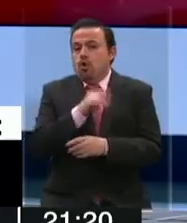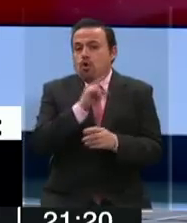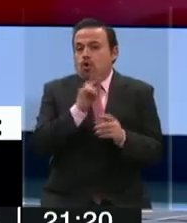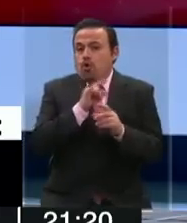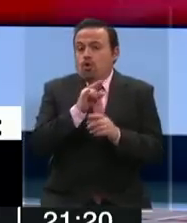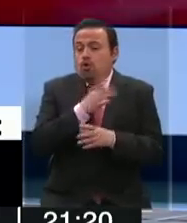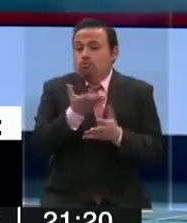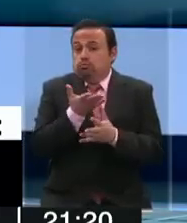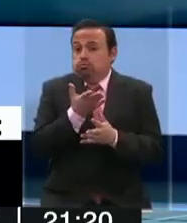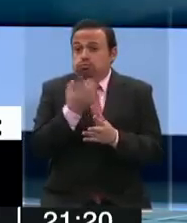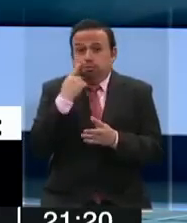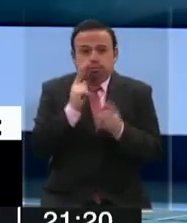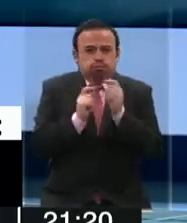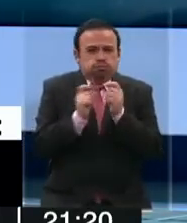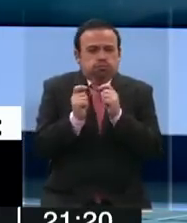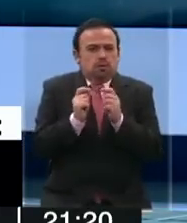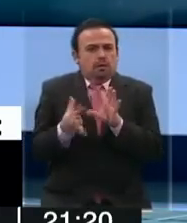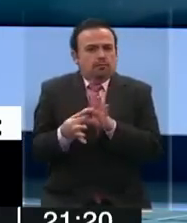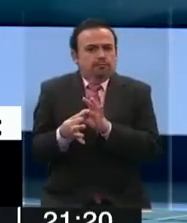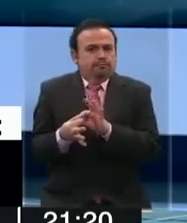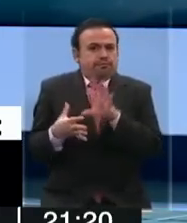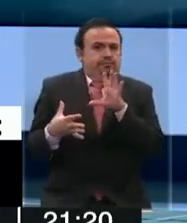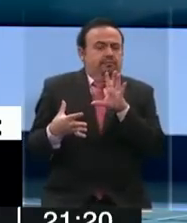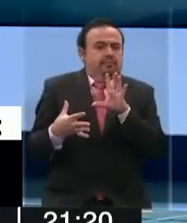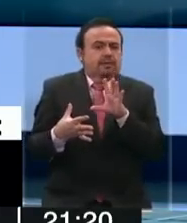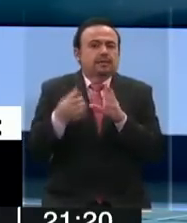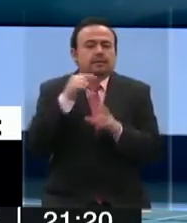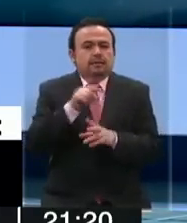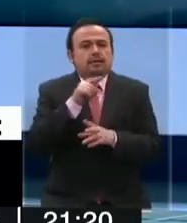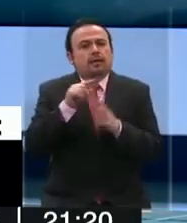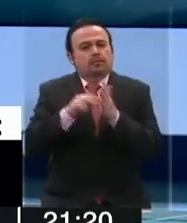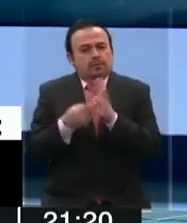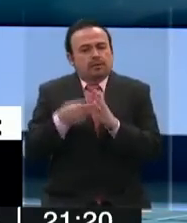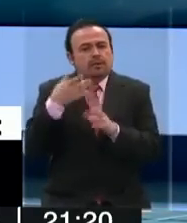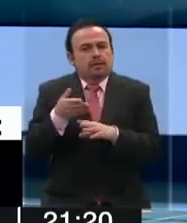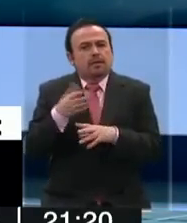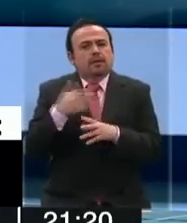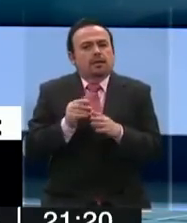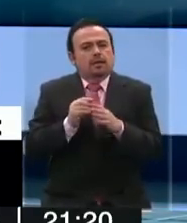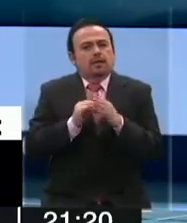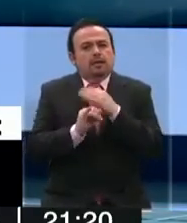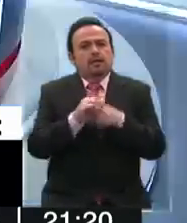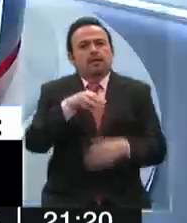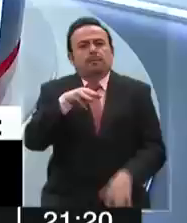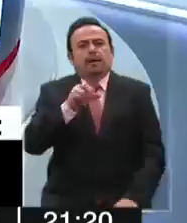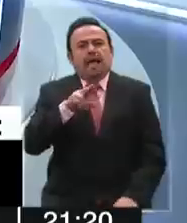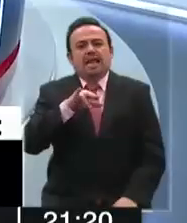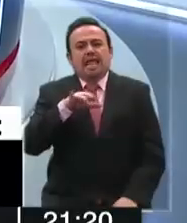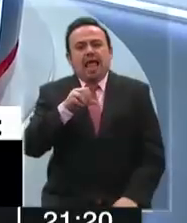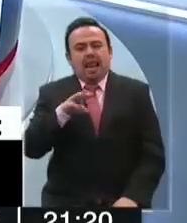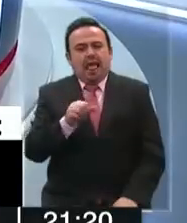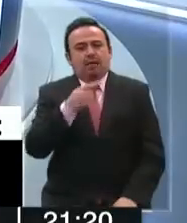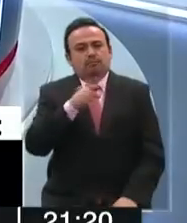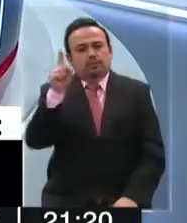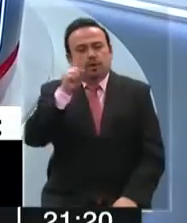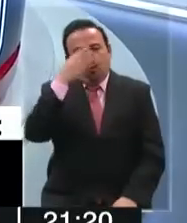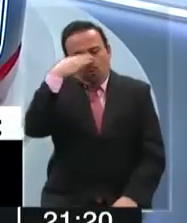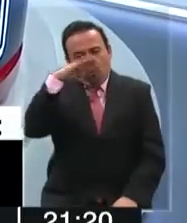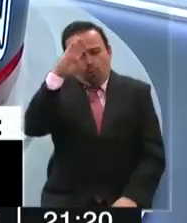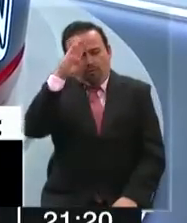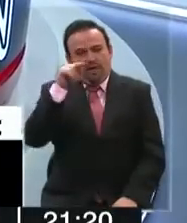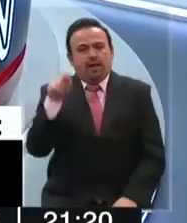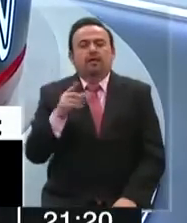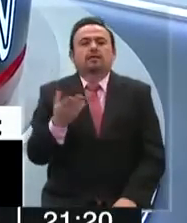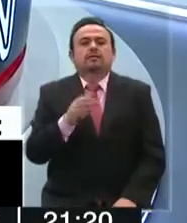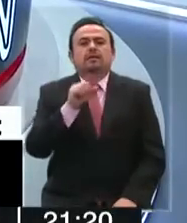cortar y se refiere principalmente a las relaciones a propósito del impaz en relación a la prohibición de ingreso de Mariana elwin a Cuba